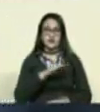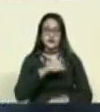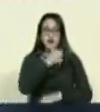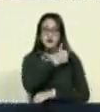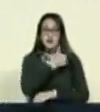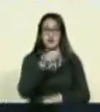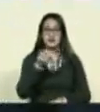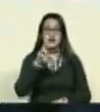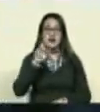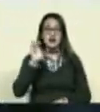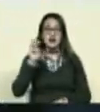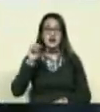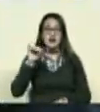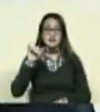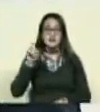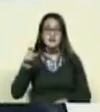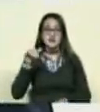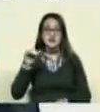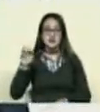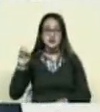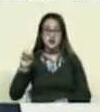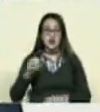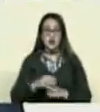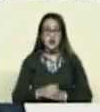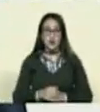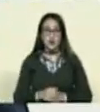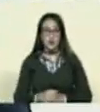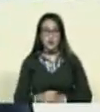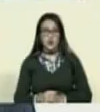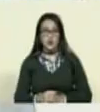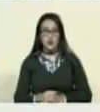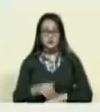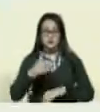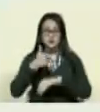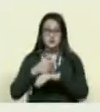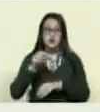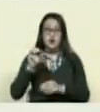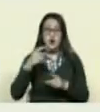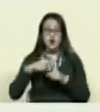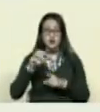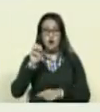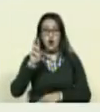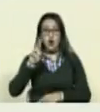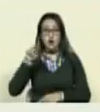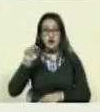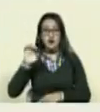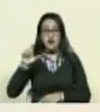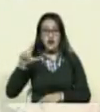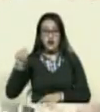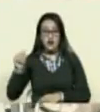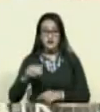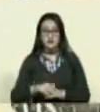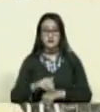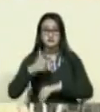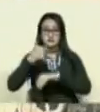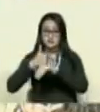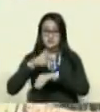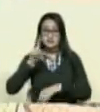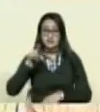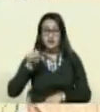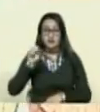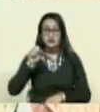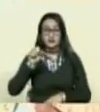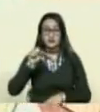Ceballos Hichazo, el jefe del Estado Mayor del CEO FAN, mayor general Ornella Ferreira, el comandante general del ejército, mayor general